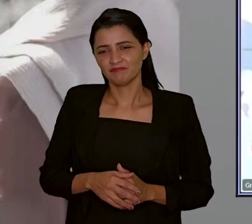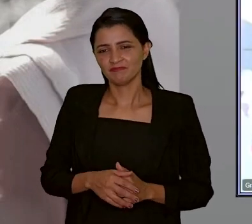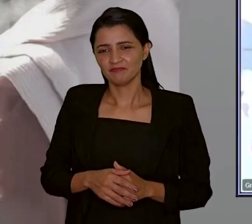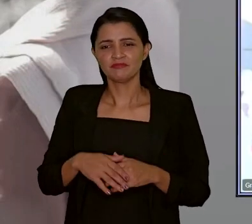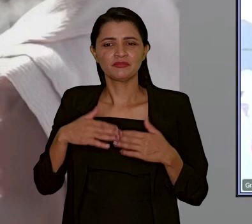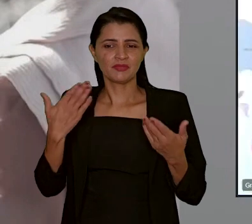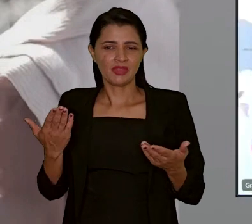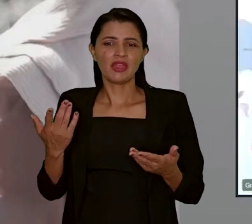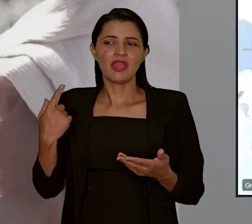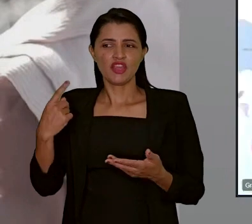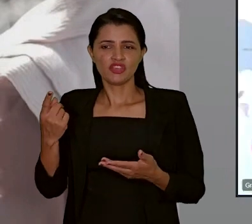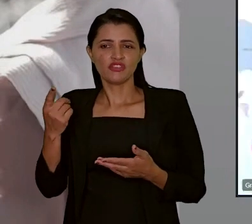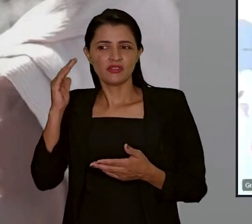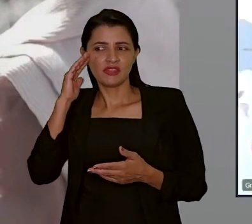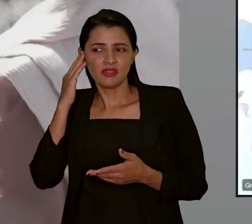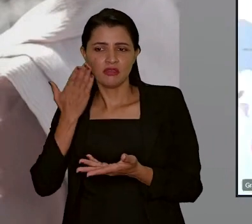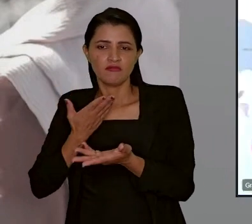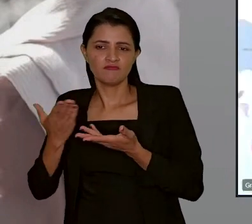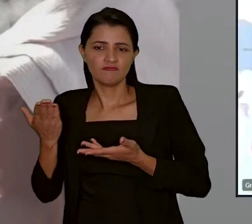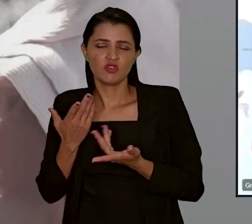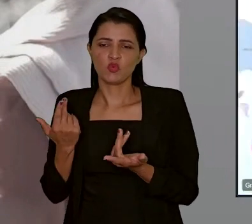entendemos nosotros.